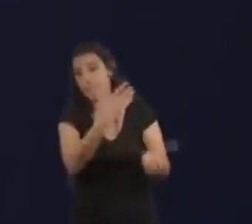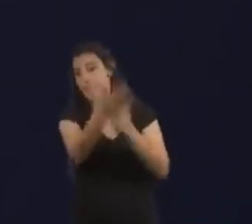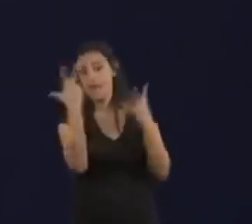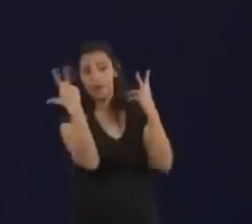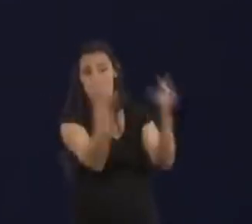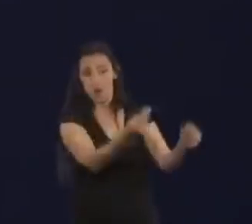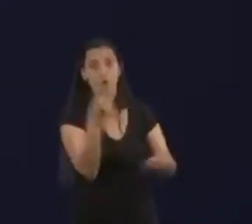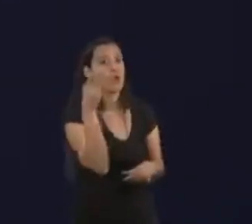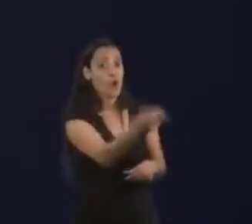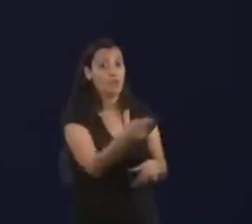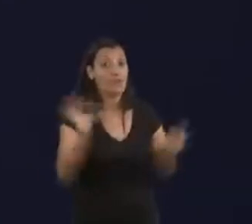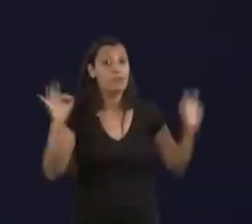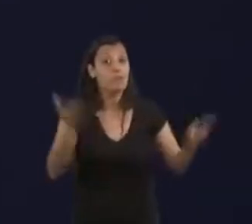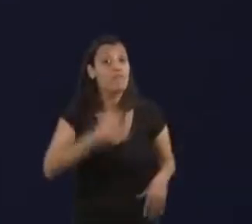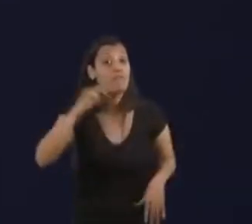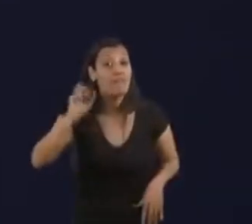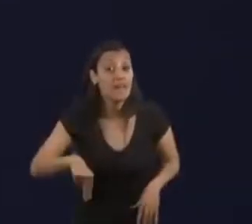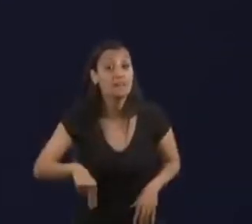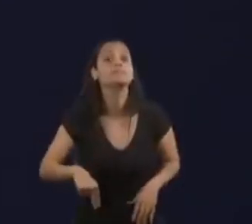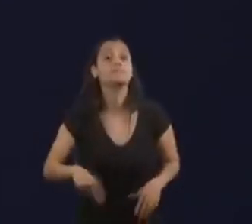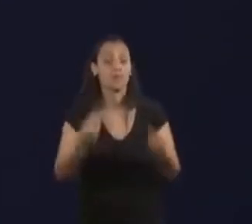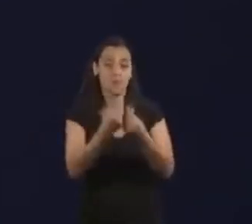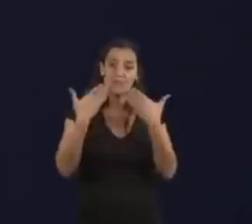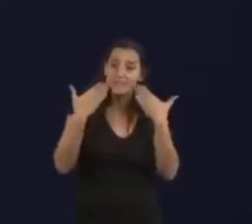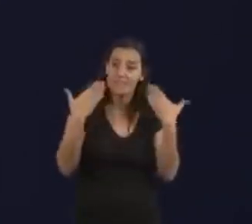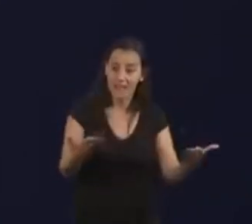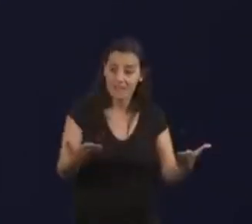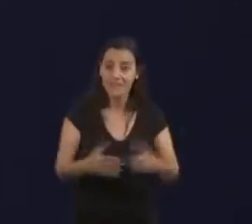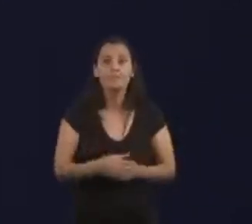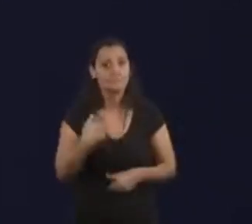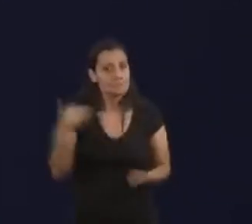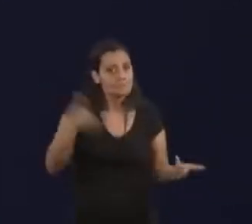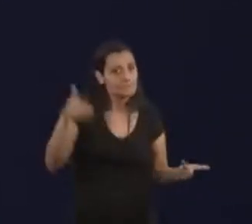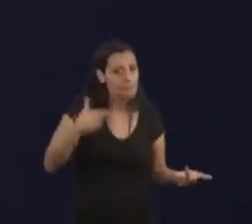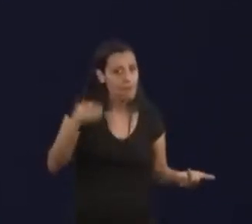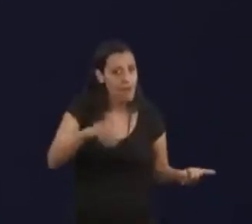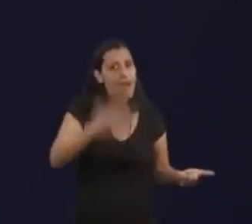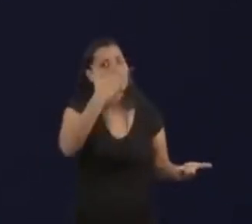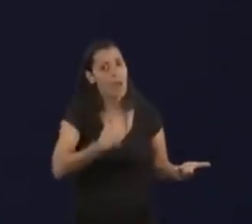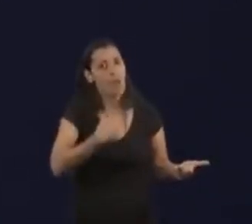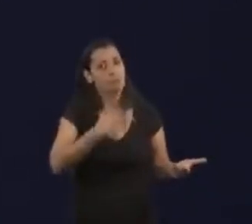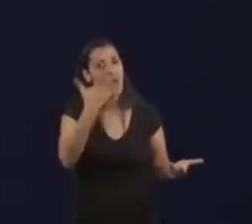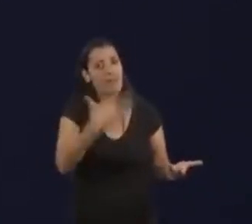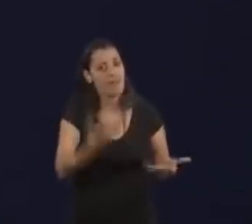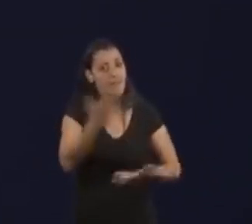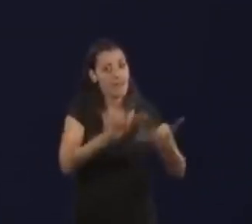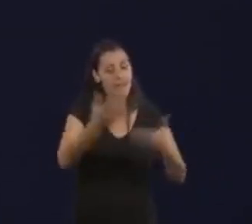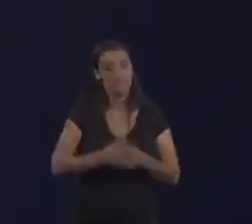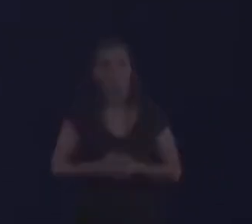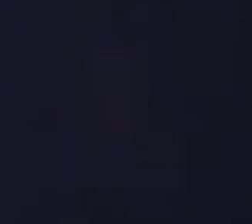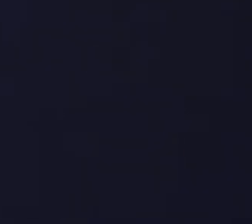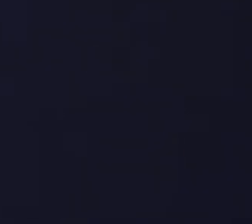contra fin Bueno muchísimas gracias Voy a venir más seguido porque la verdad que me gusta hacer esto